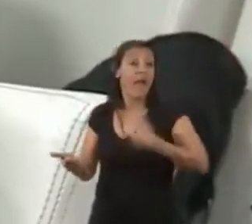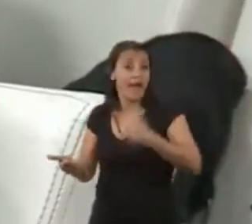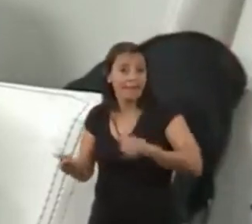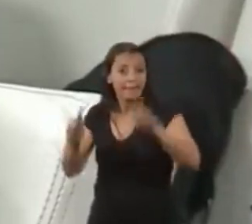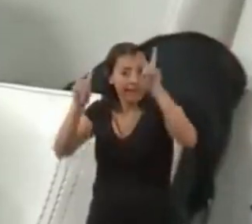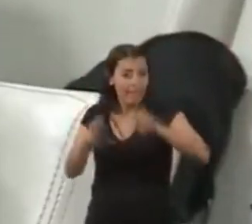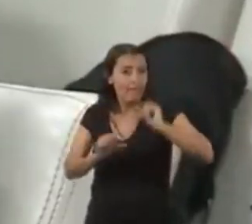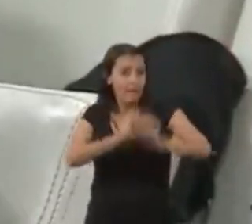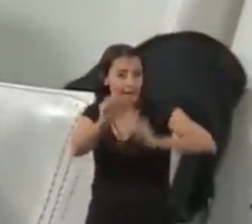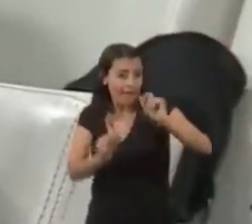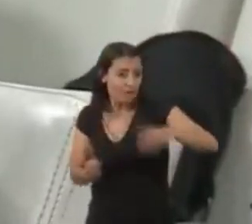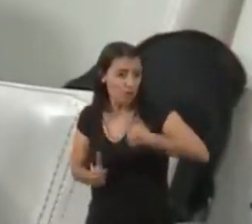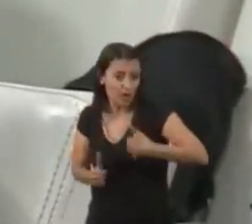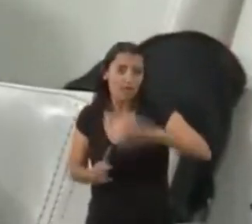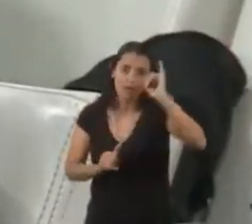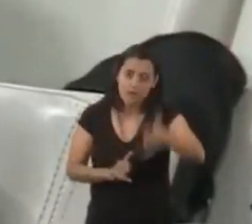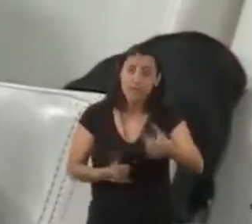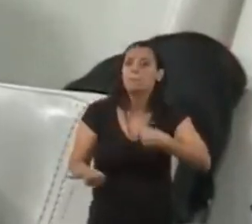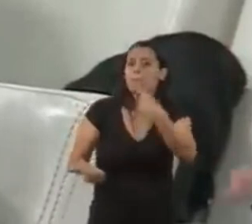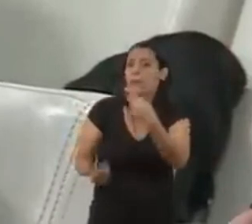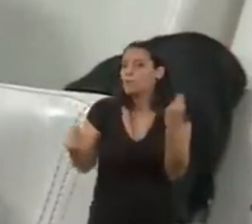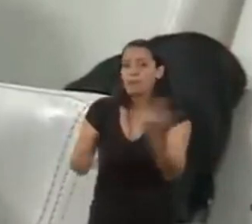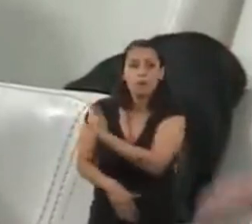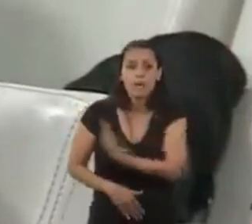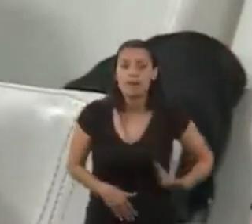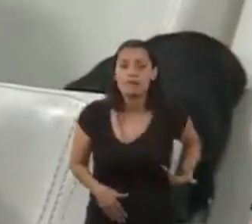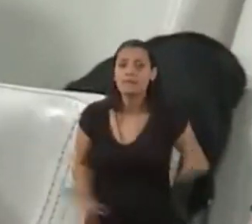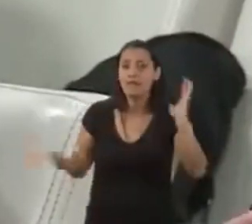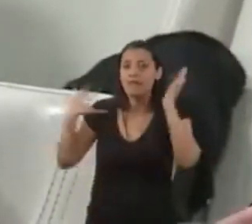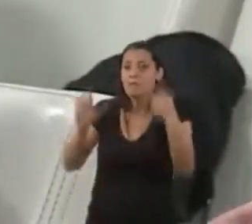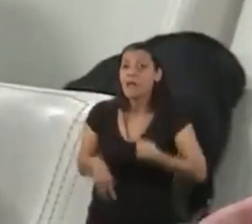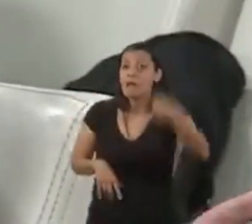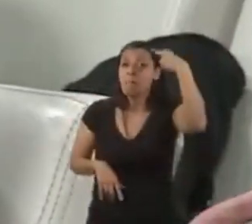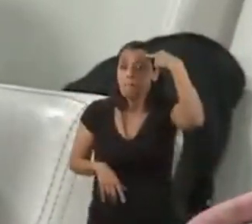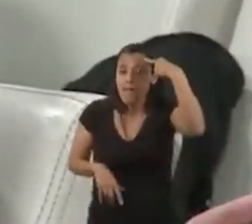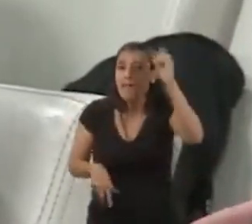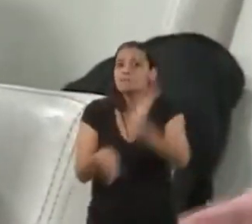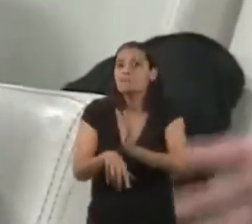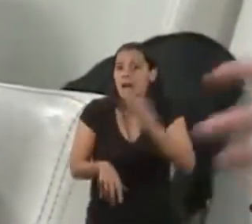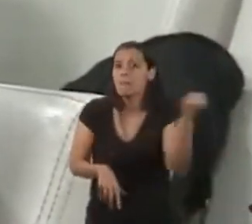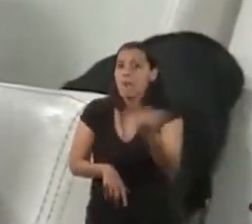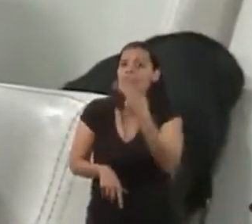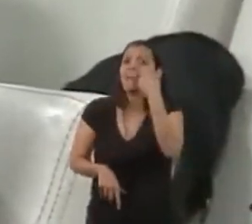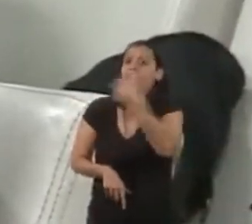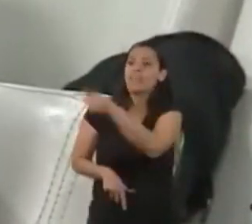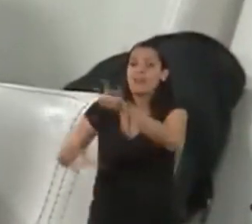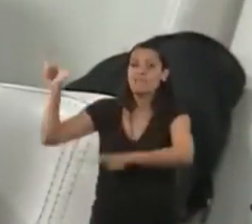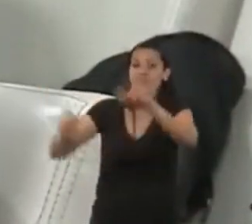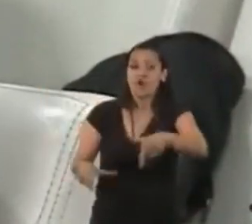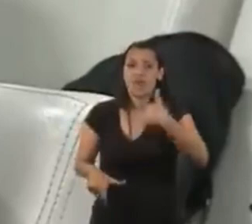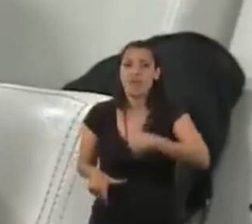Argentina preguntar por qué el presidente considera que es del mejor interés de los argentinos ir a